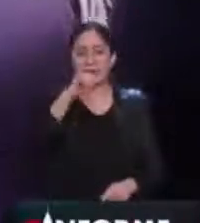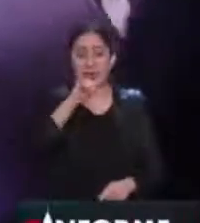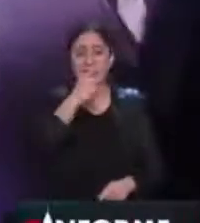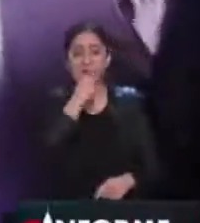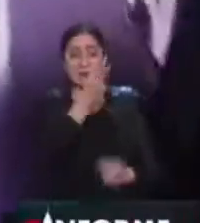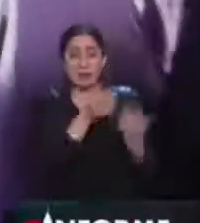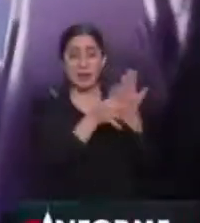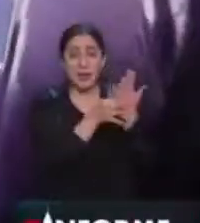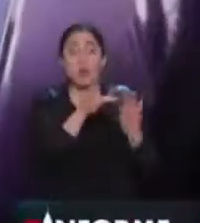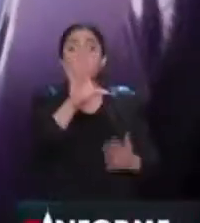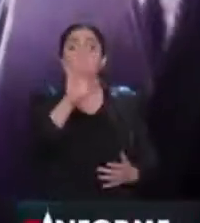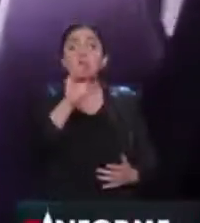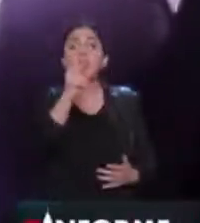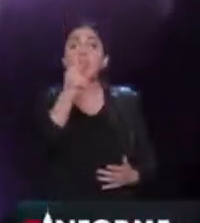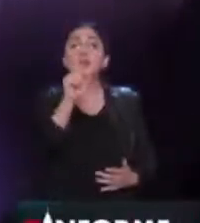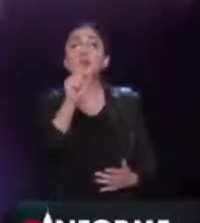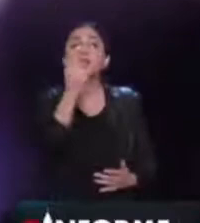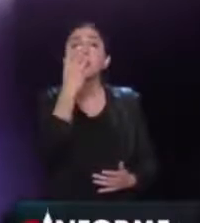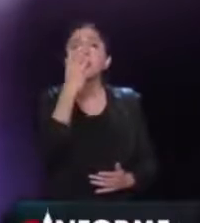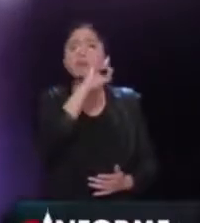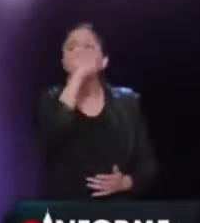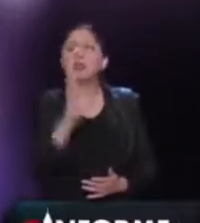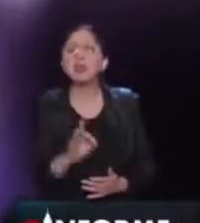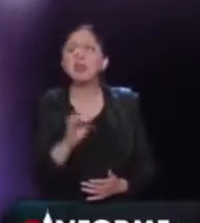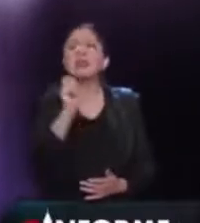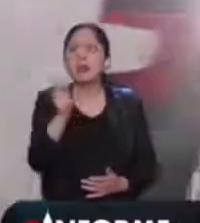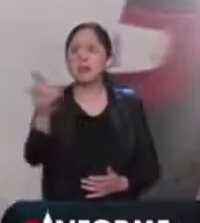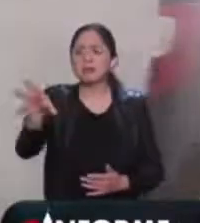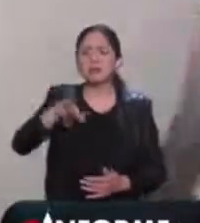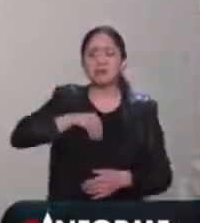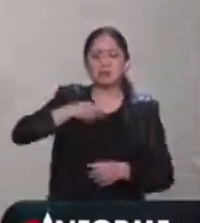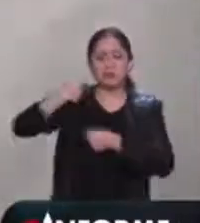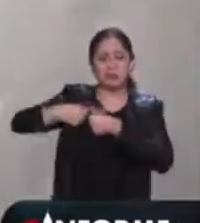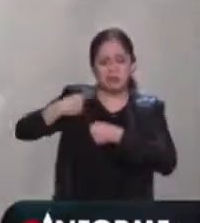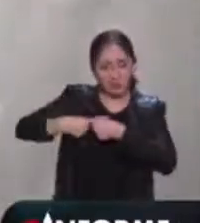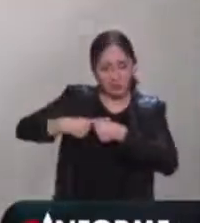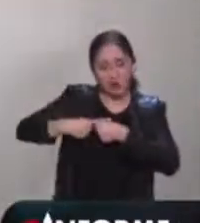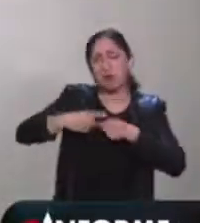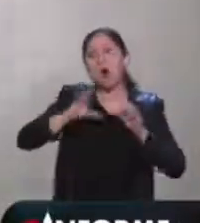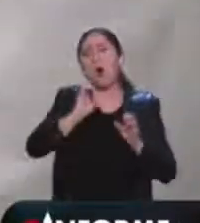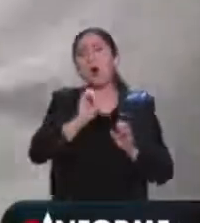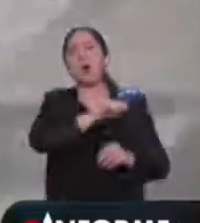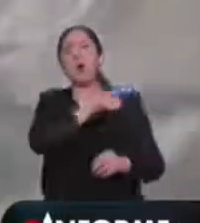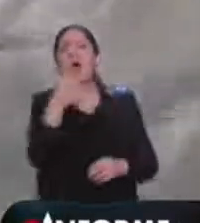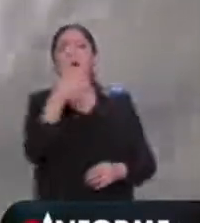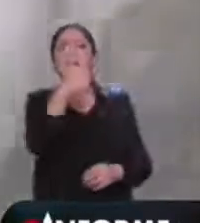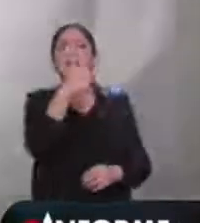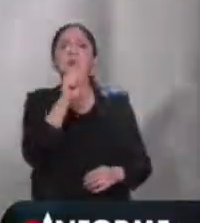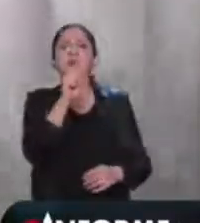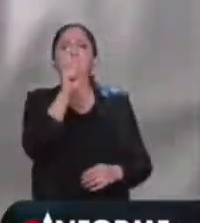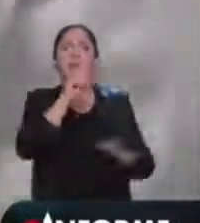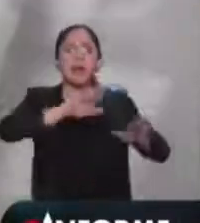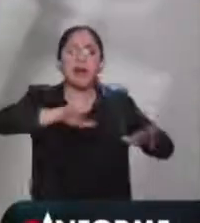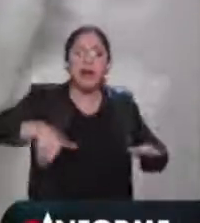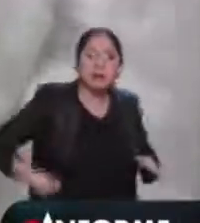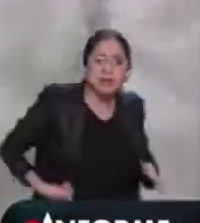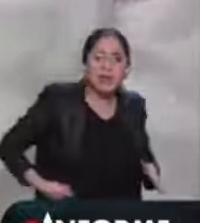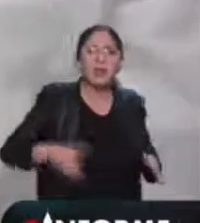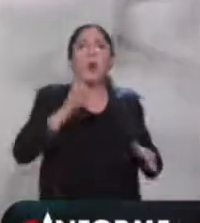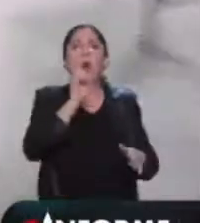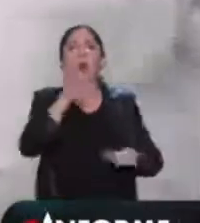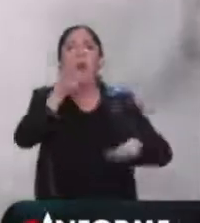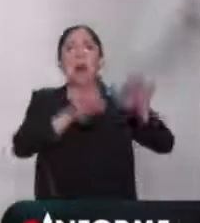que el 92.4% se debió a enfermedades y un 7.6% a causas de tipo accidental y violento, principalmente homicidios